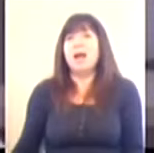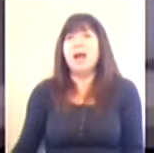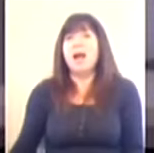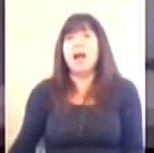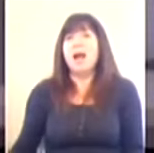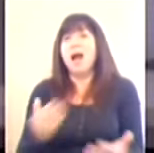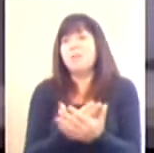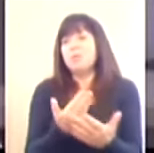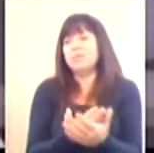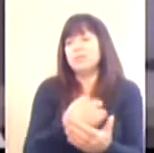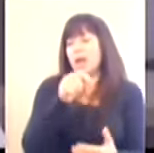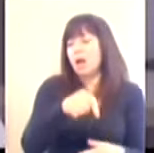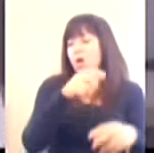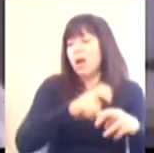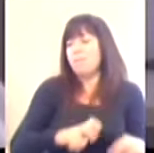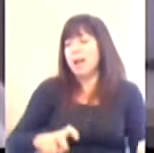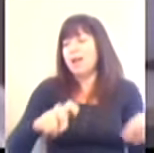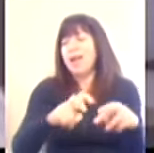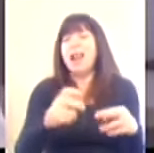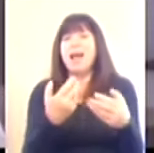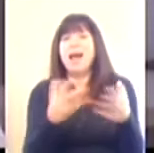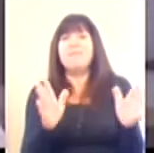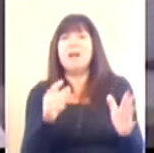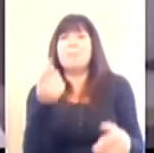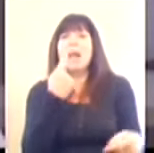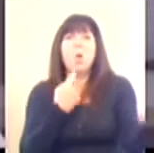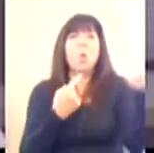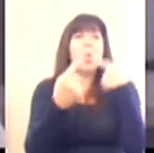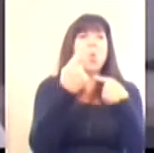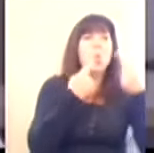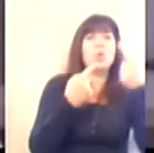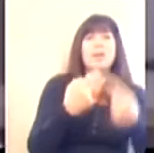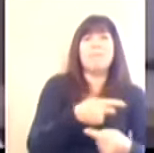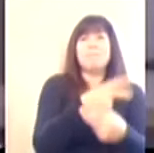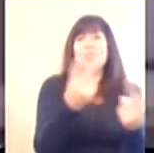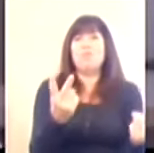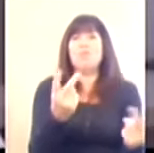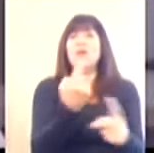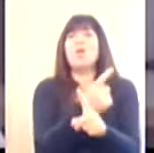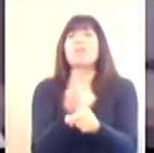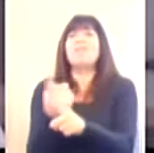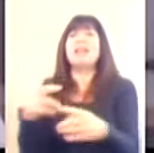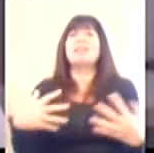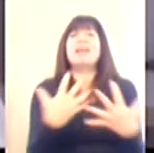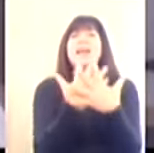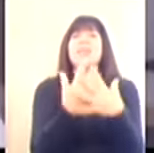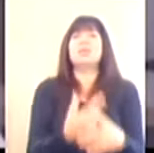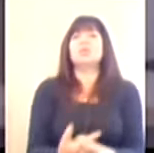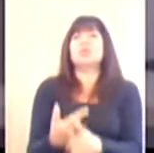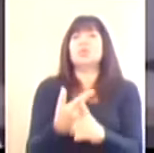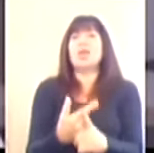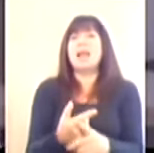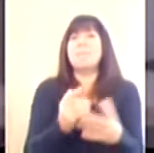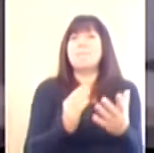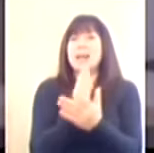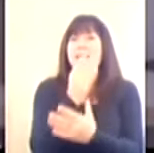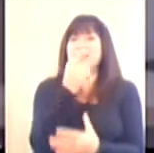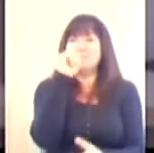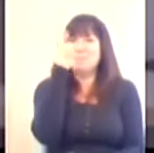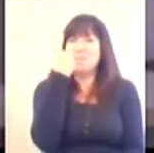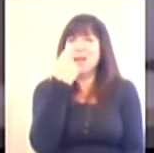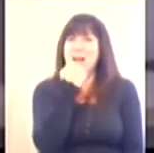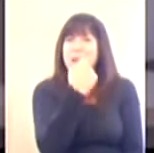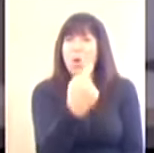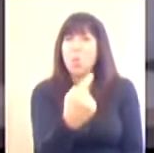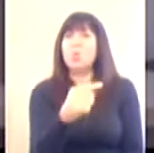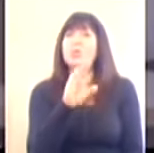panel, a abrirlo a preguntas que nos han estado llegando del público a distintas redes sociales. Y voy a partir con una primera pregunta que